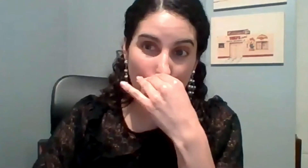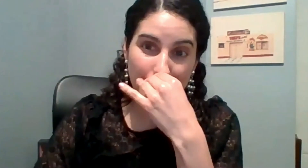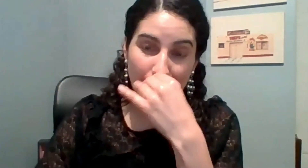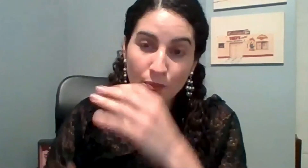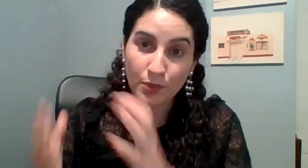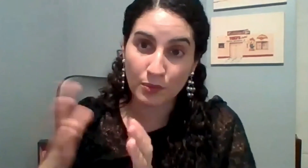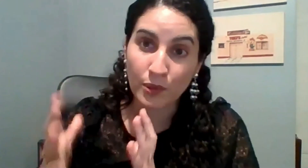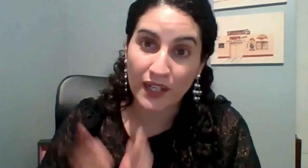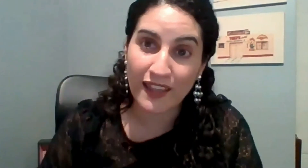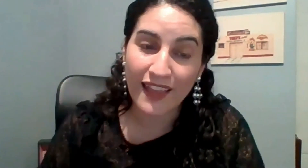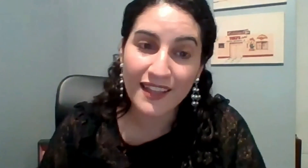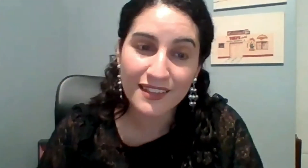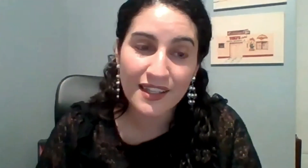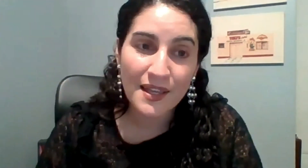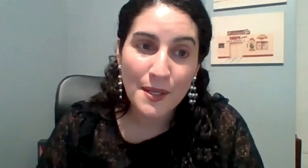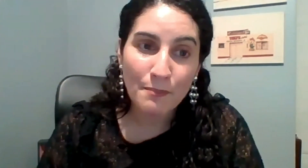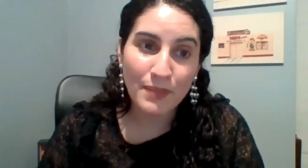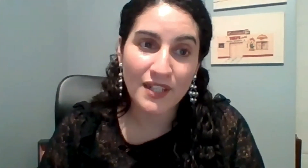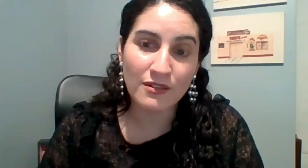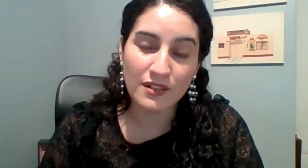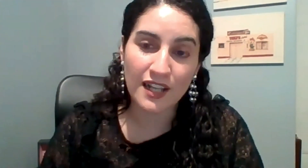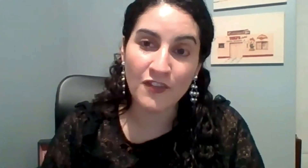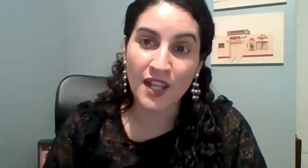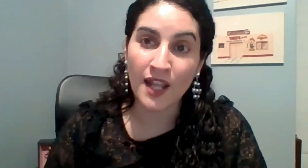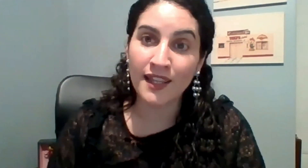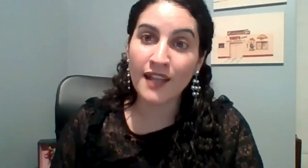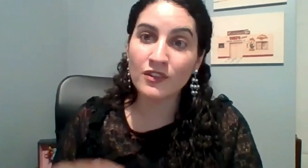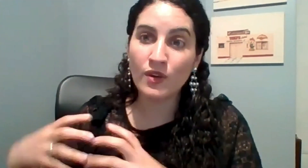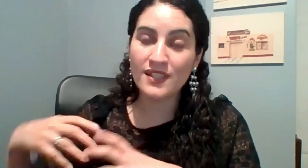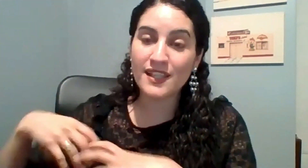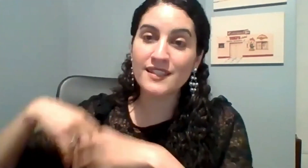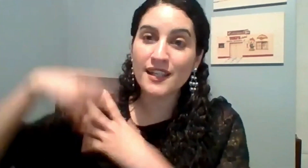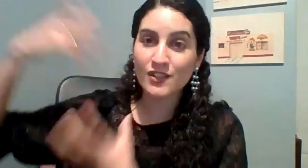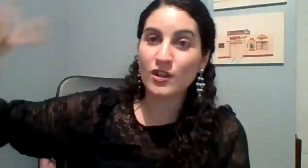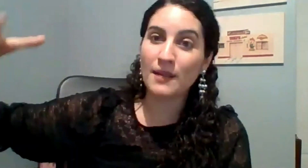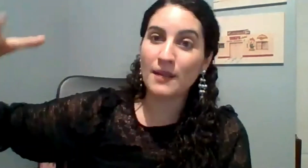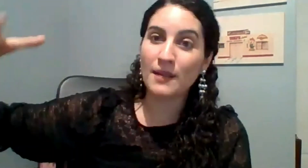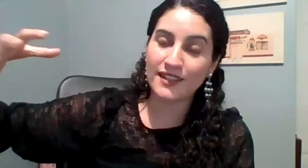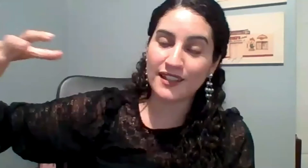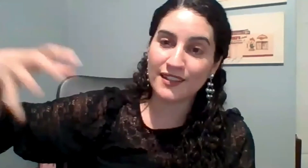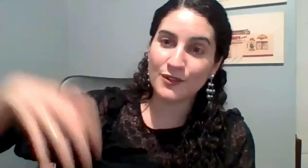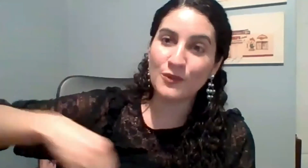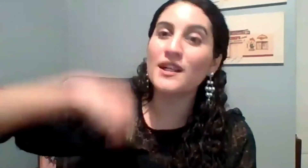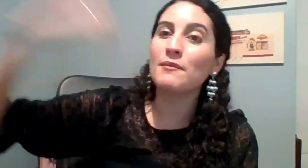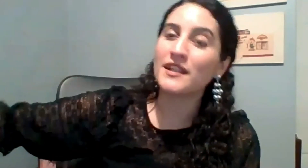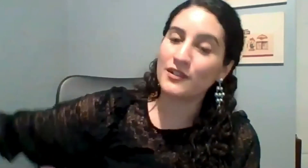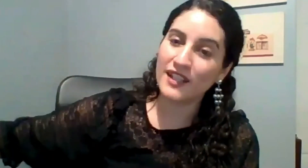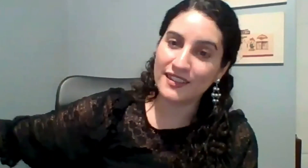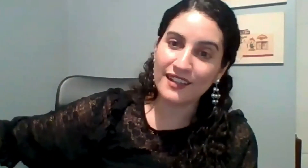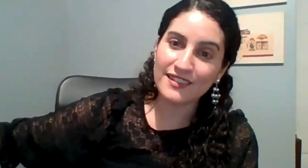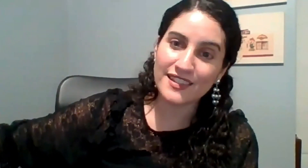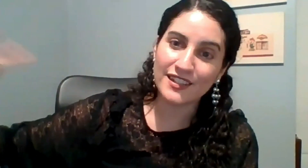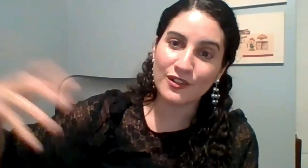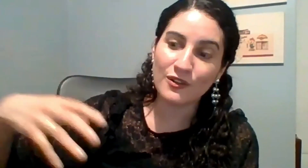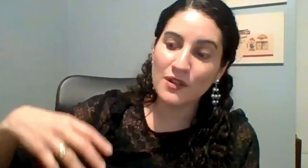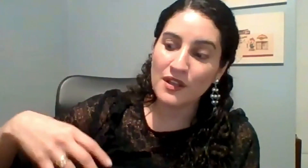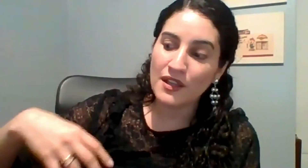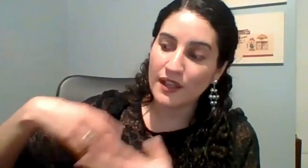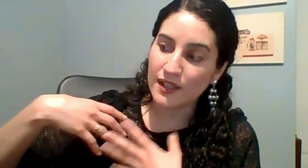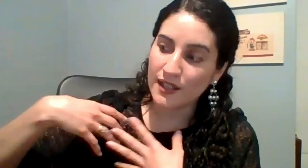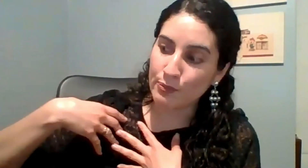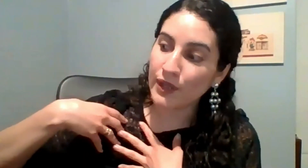Esto se ha pensado por la edad, pero la finalidad no es hacer solamente una marioneta,